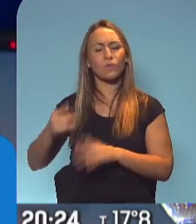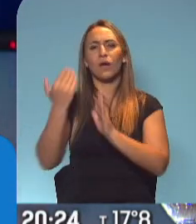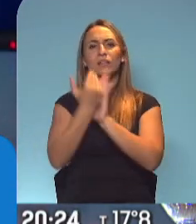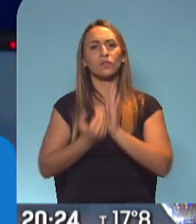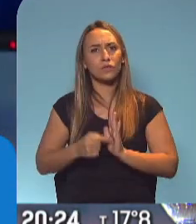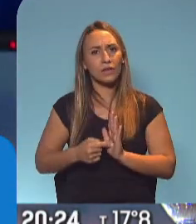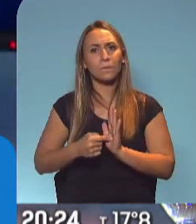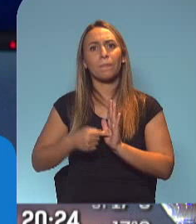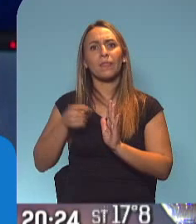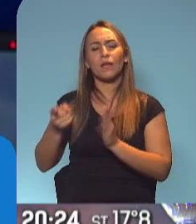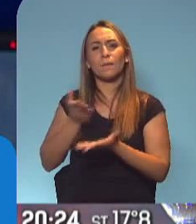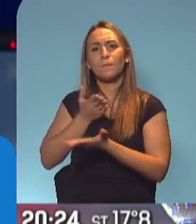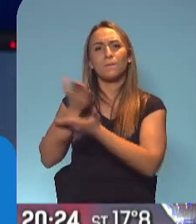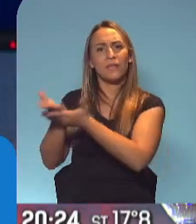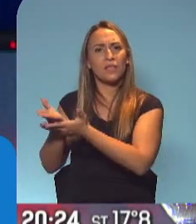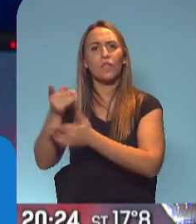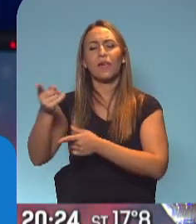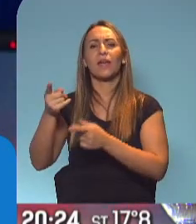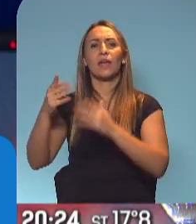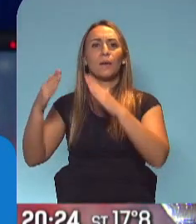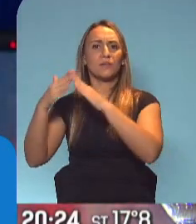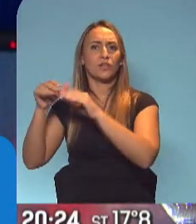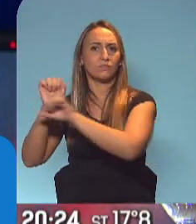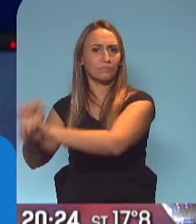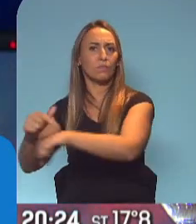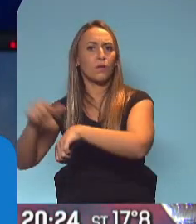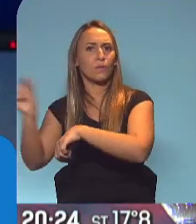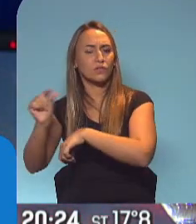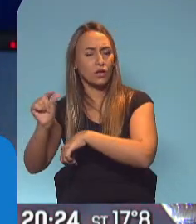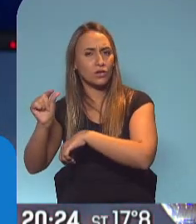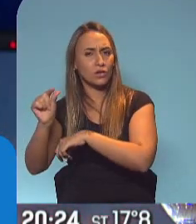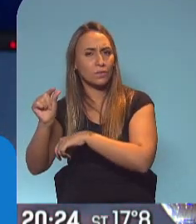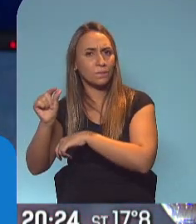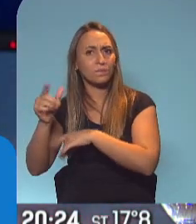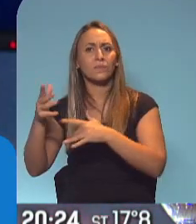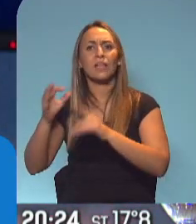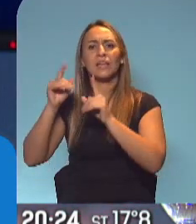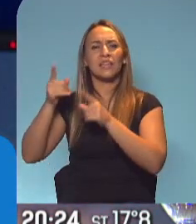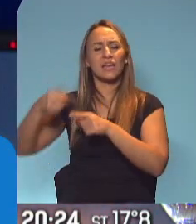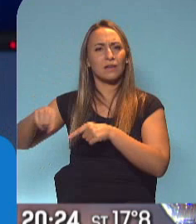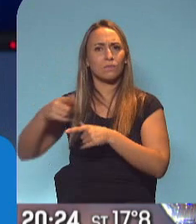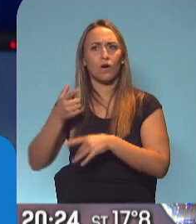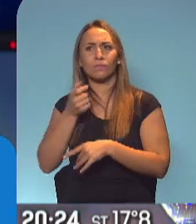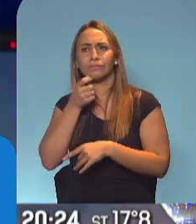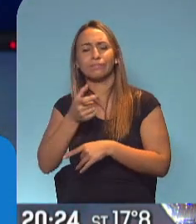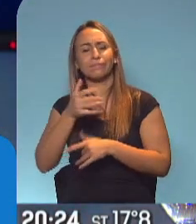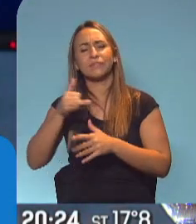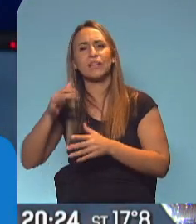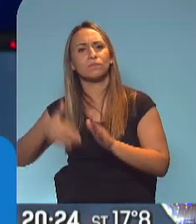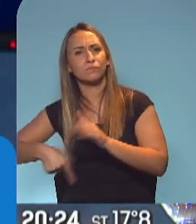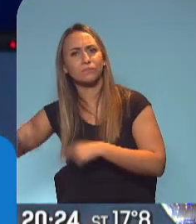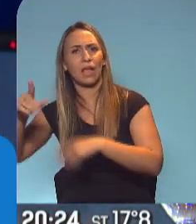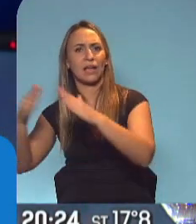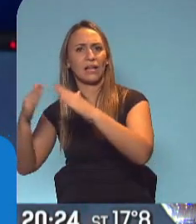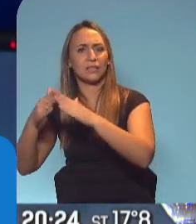la proliferación de pedidos de prisión preventiva y colaboraron justamente con la superpoblación carcelaria. ¿Qué les responde usted? ¿Por